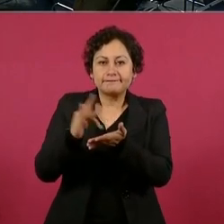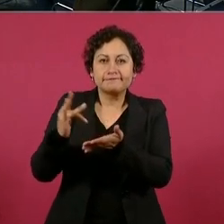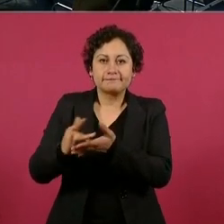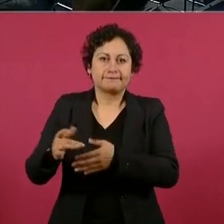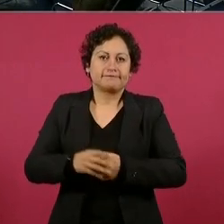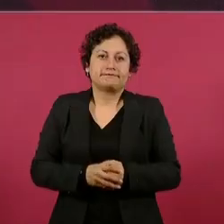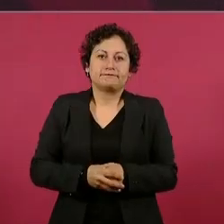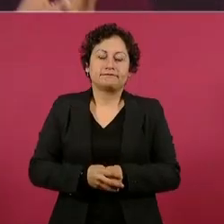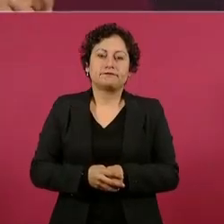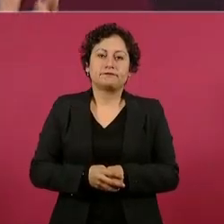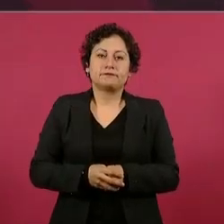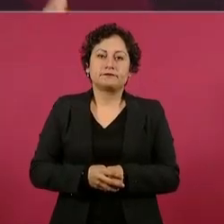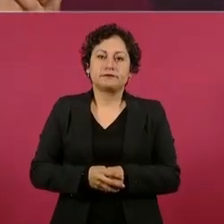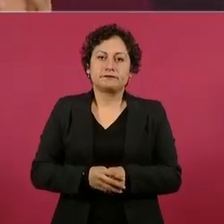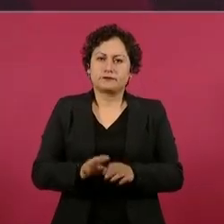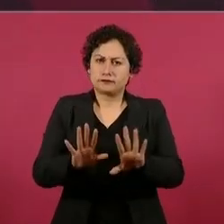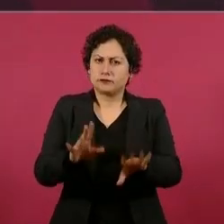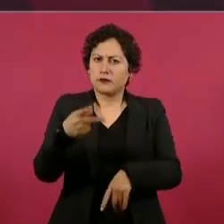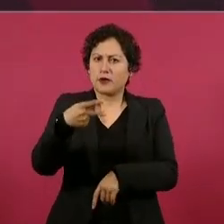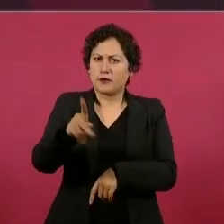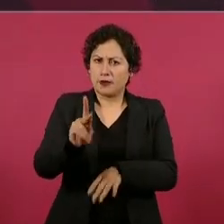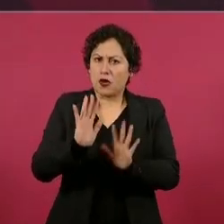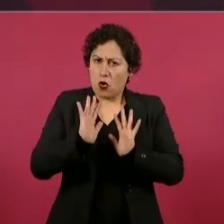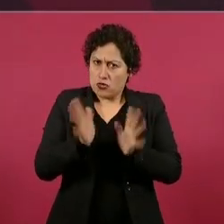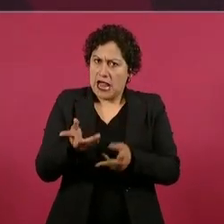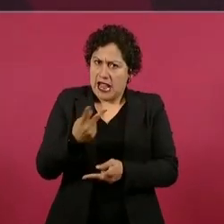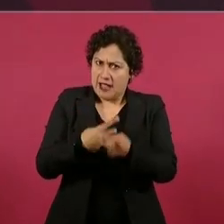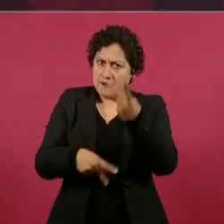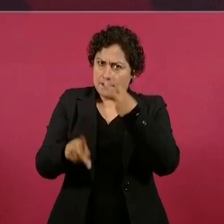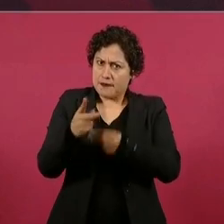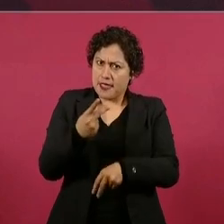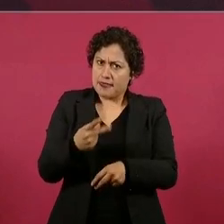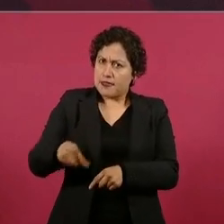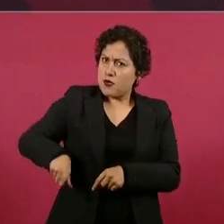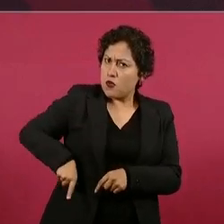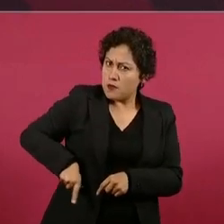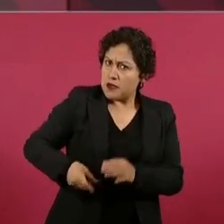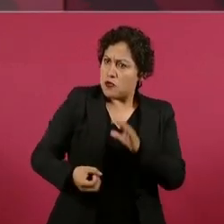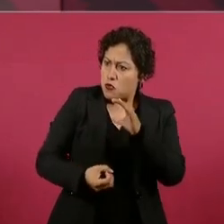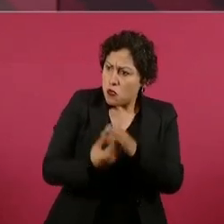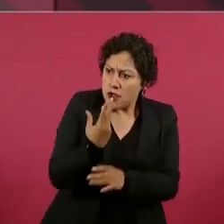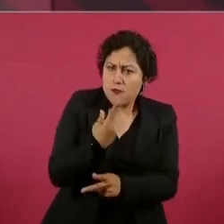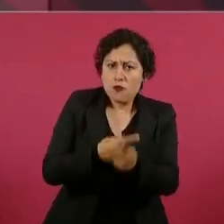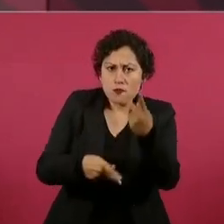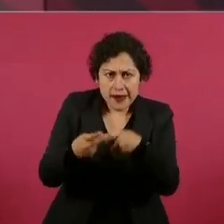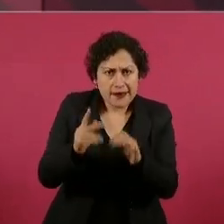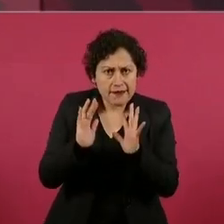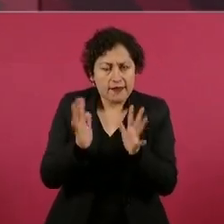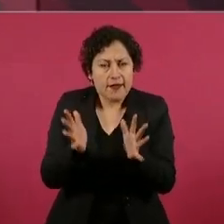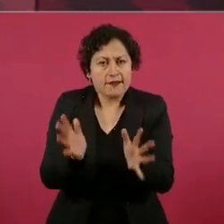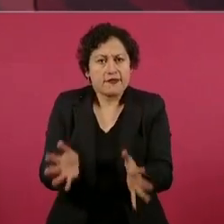viene el nuevo gobierno. Ahí viene el nuevo gobierno.